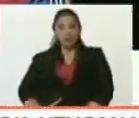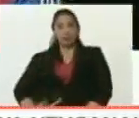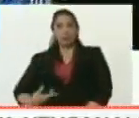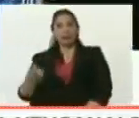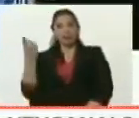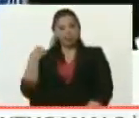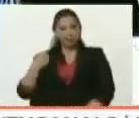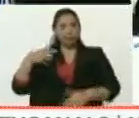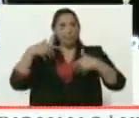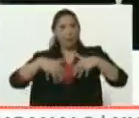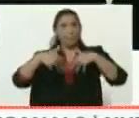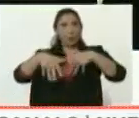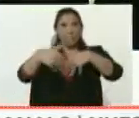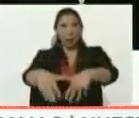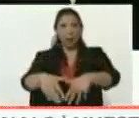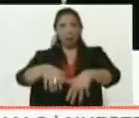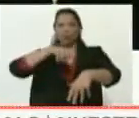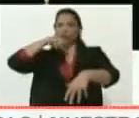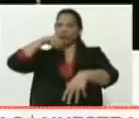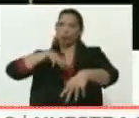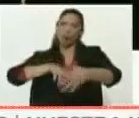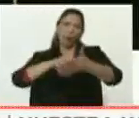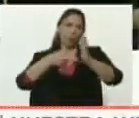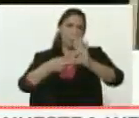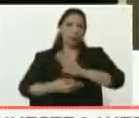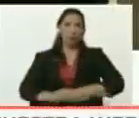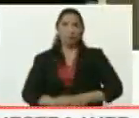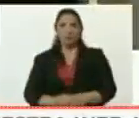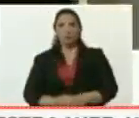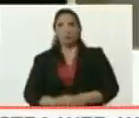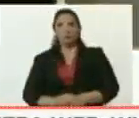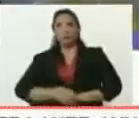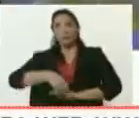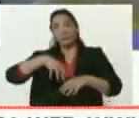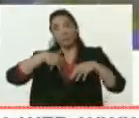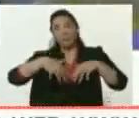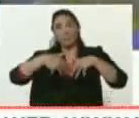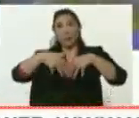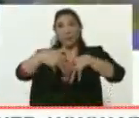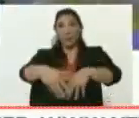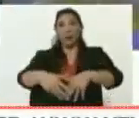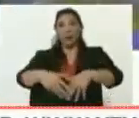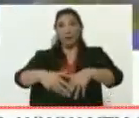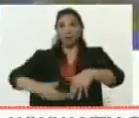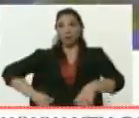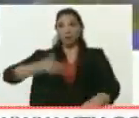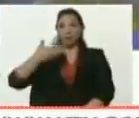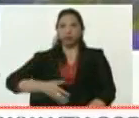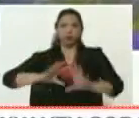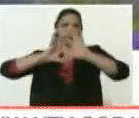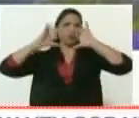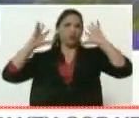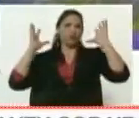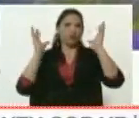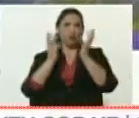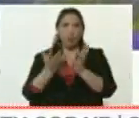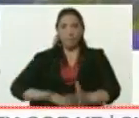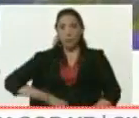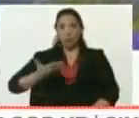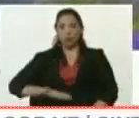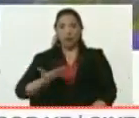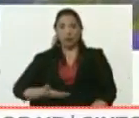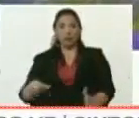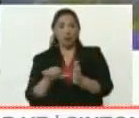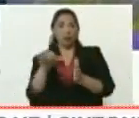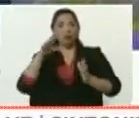de ayer fue una marcha histórica, una marcha sin precedente en el mundo, donde